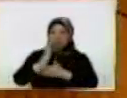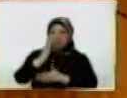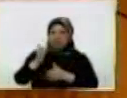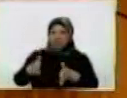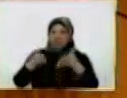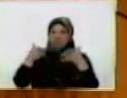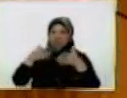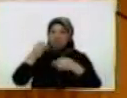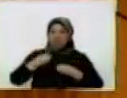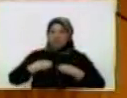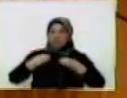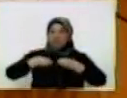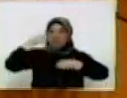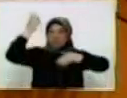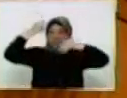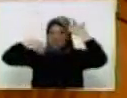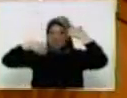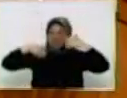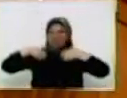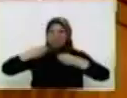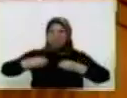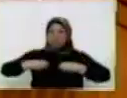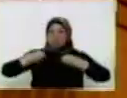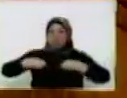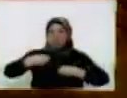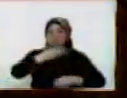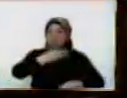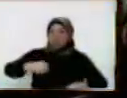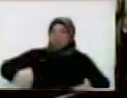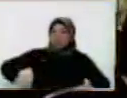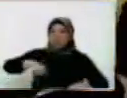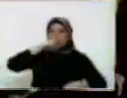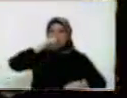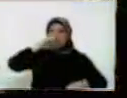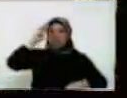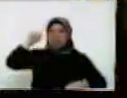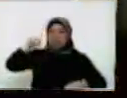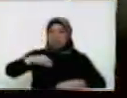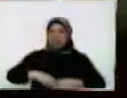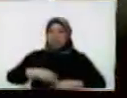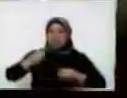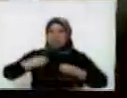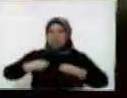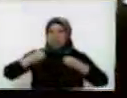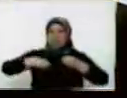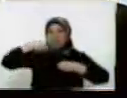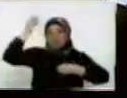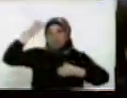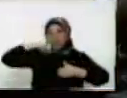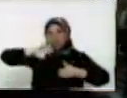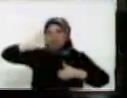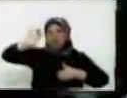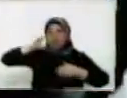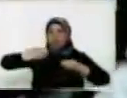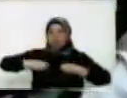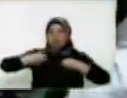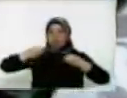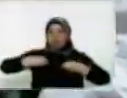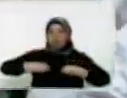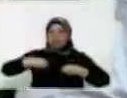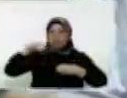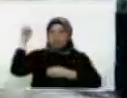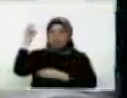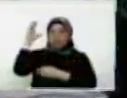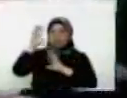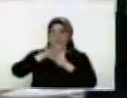¡Que viva Chávez! ¡Que viva! ¡Que viva Nicolás Maduro! ¡Que viva! ¡Que viva la patria! ¡Que viva! ¡Que viva la Asamblea Nacional